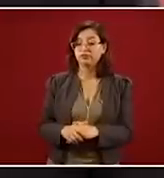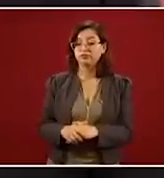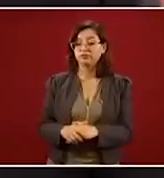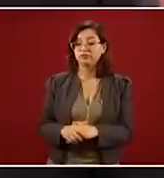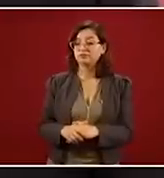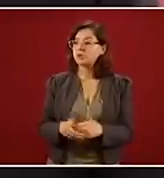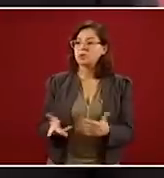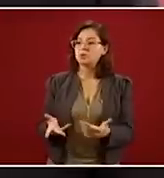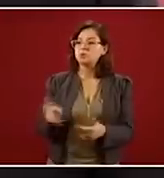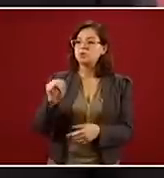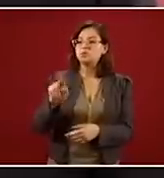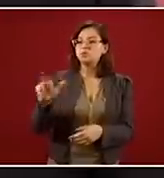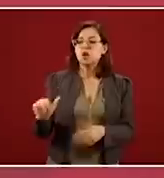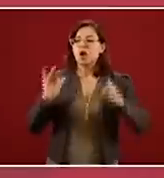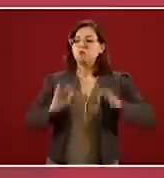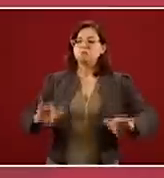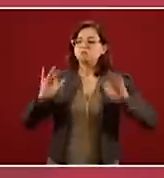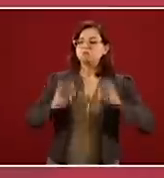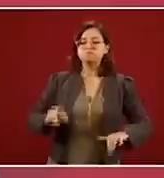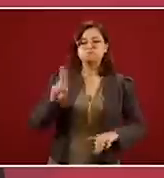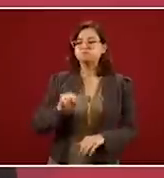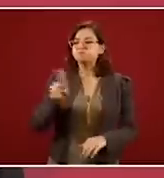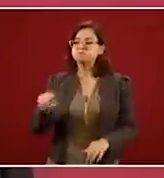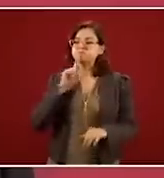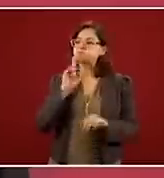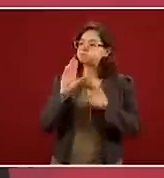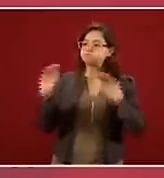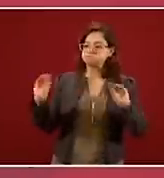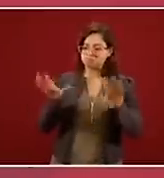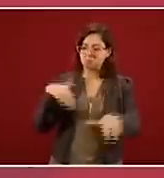no se están quietos, van a volver